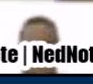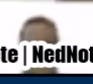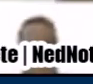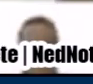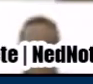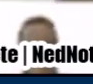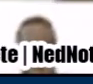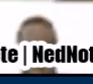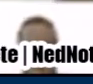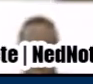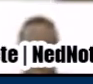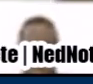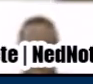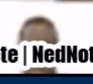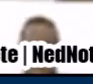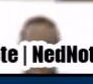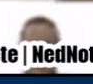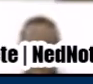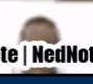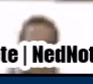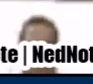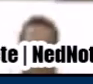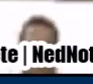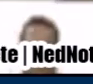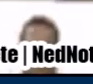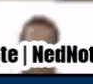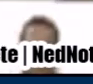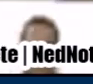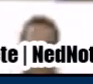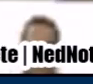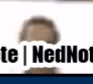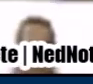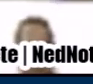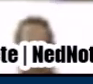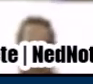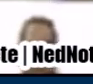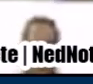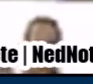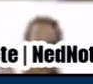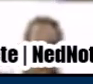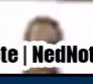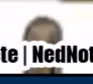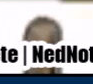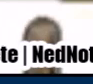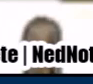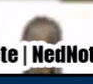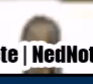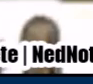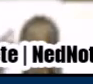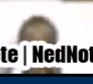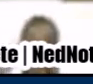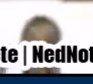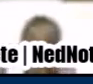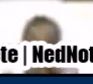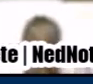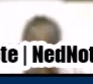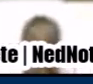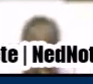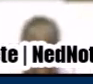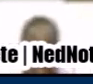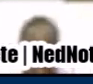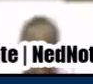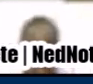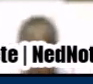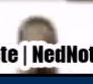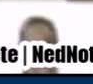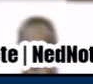farsa convocada. No es cierto tampoco, no lo es. Hoy tienen fuerza relativa producto de la persecución y el atropello.